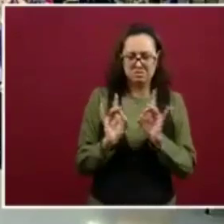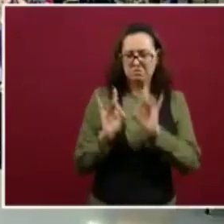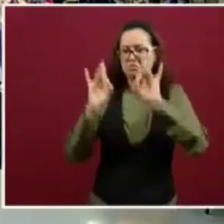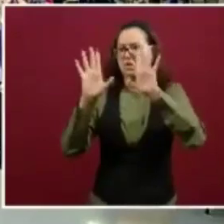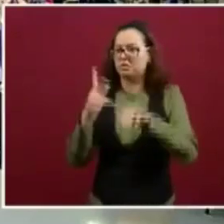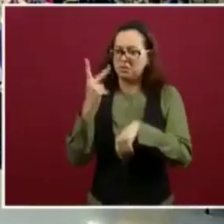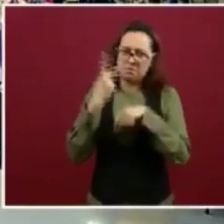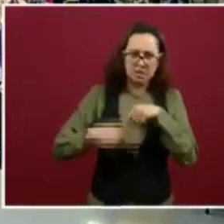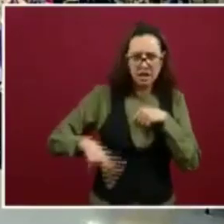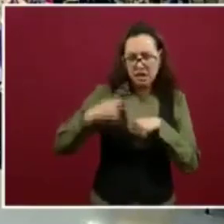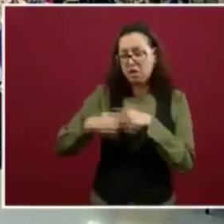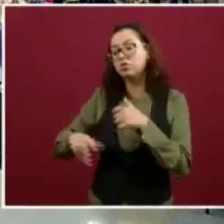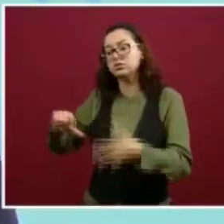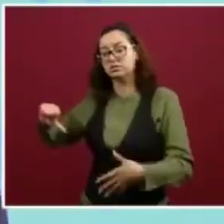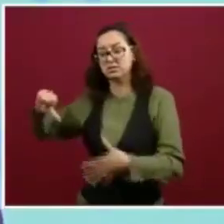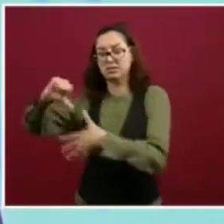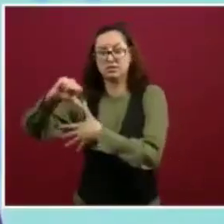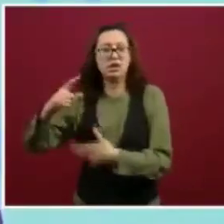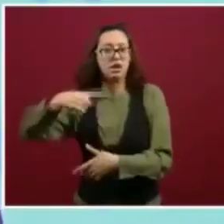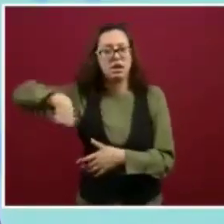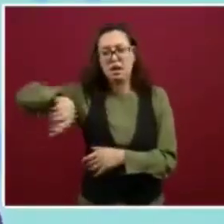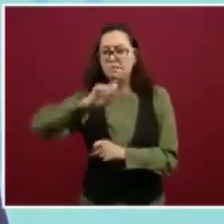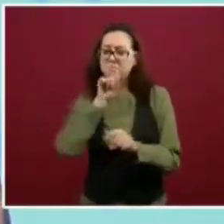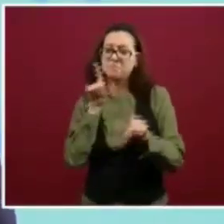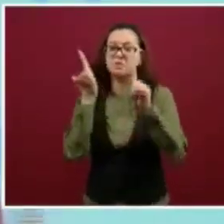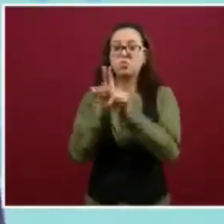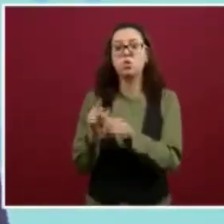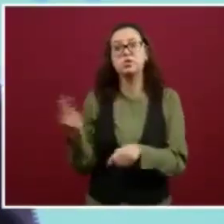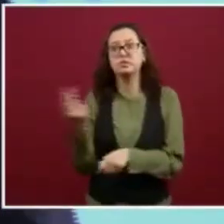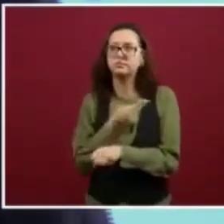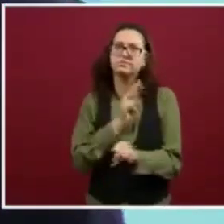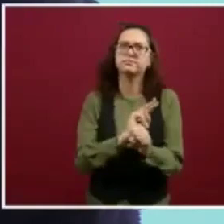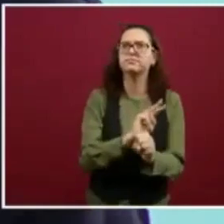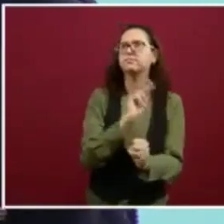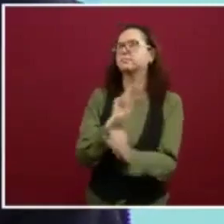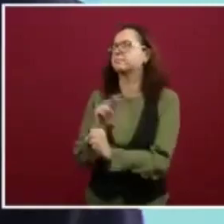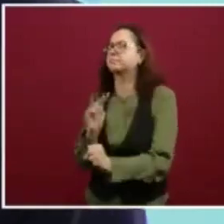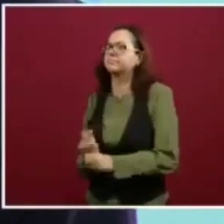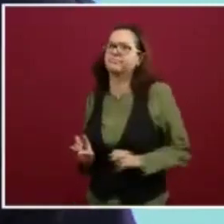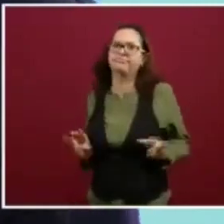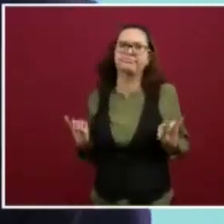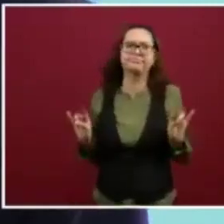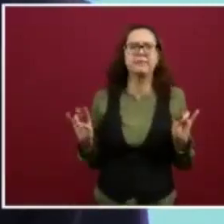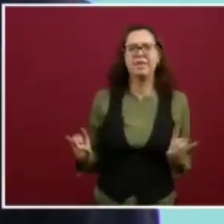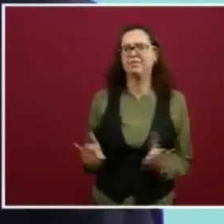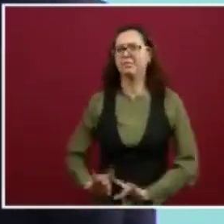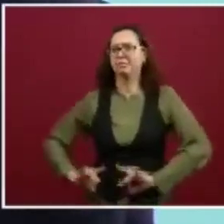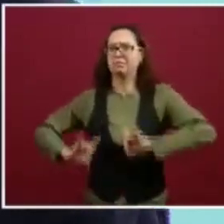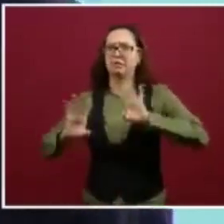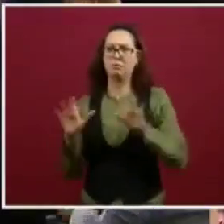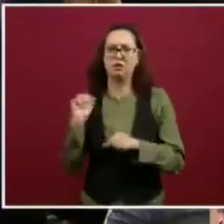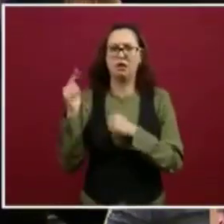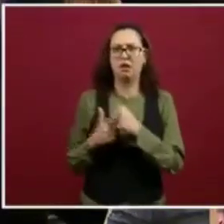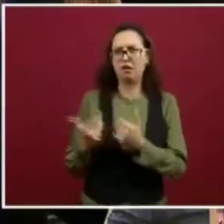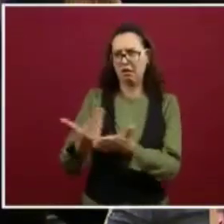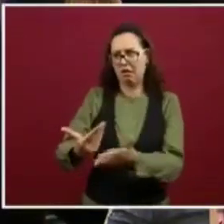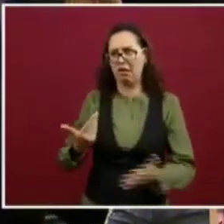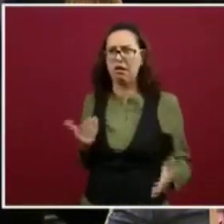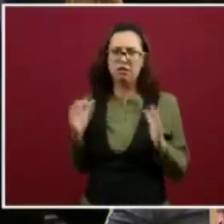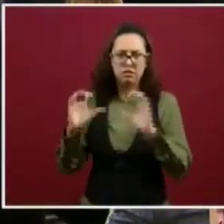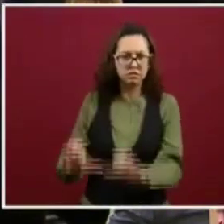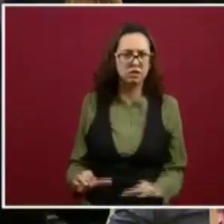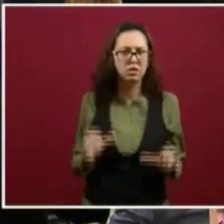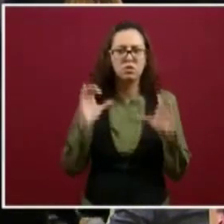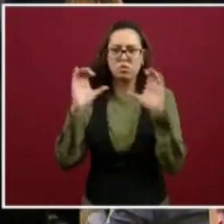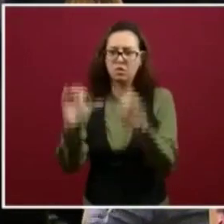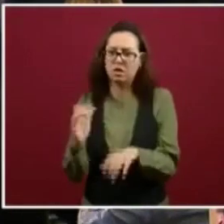todo estos países, requieren un monitoreo temprano, una alerta y medidas para poder prevenir, reducir, reconstruir